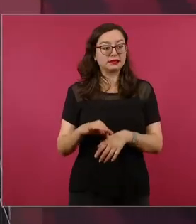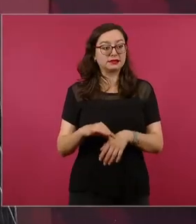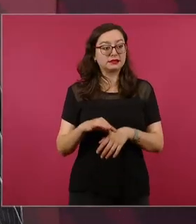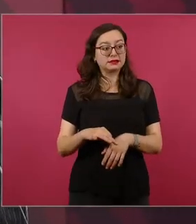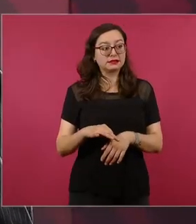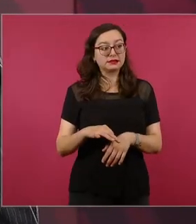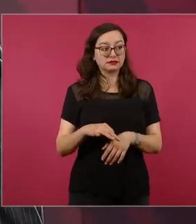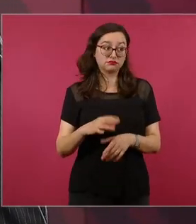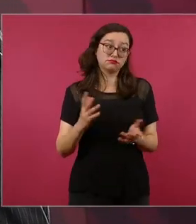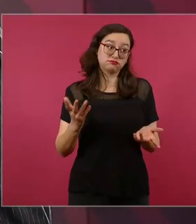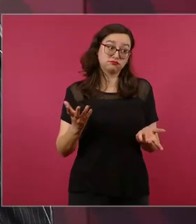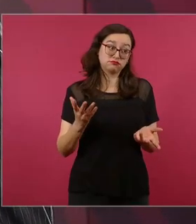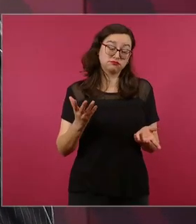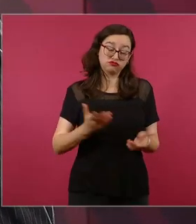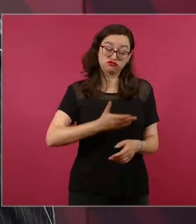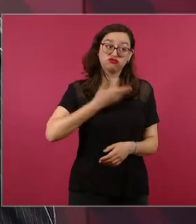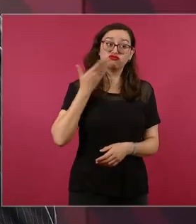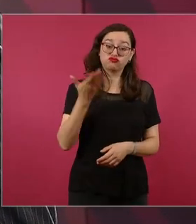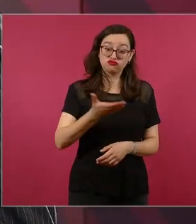democracia.